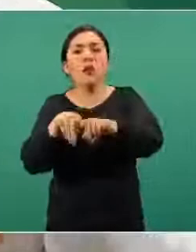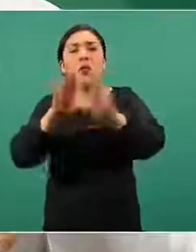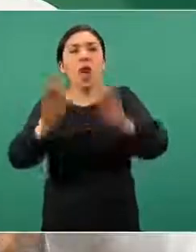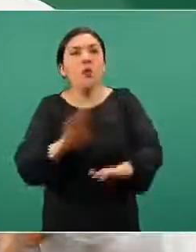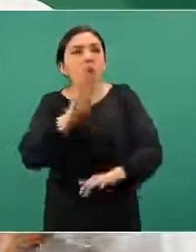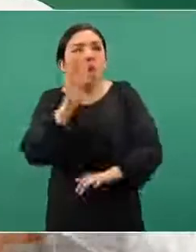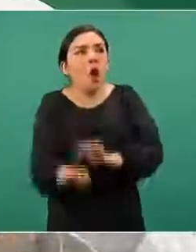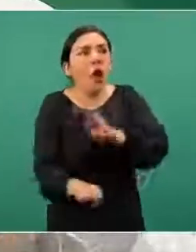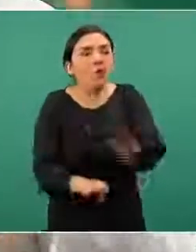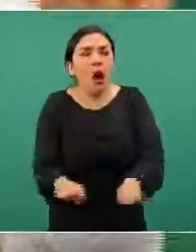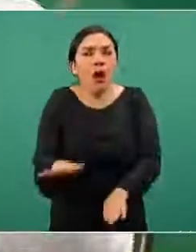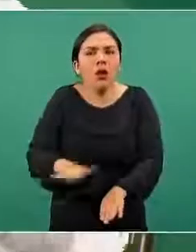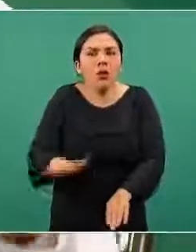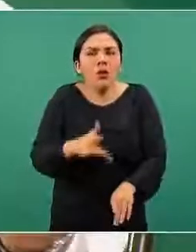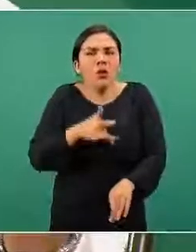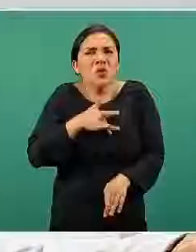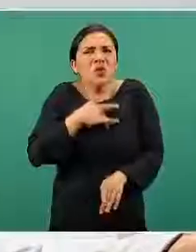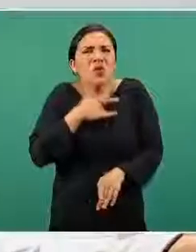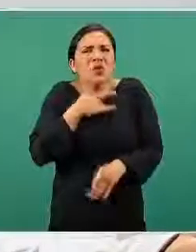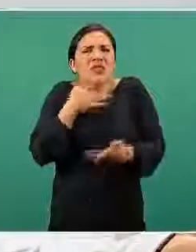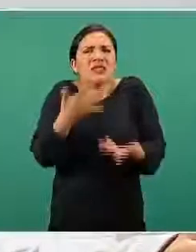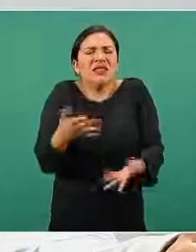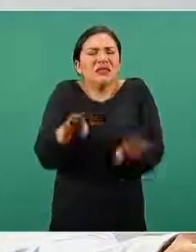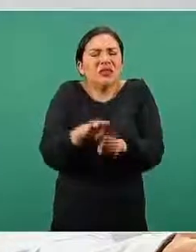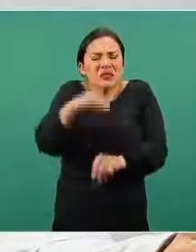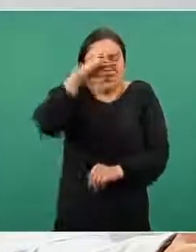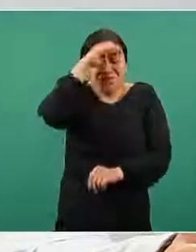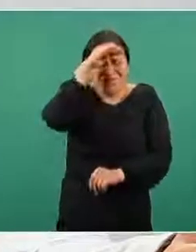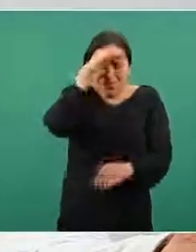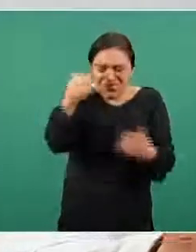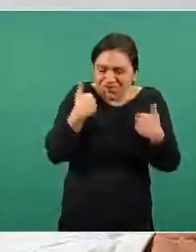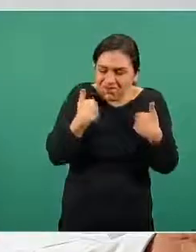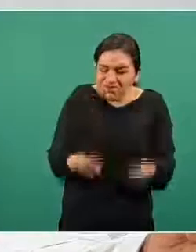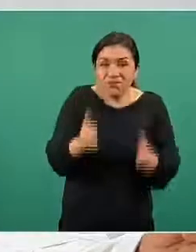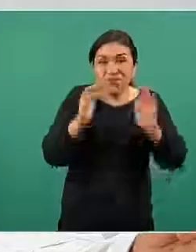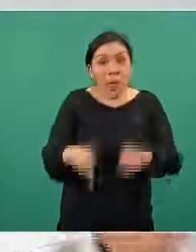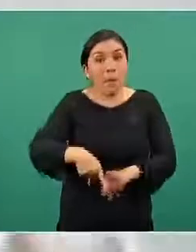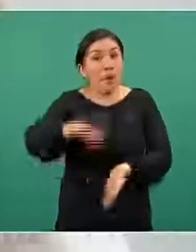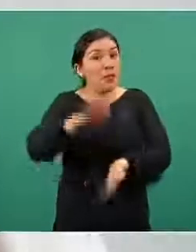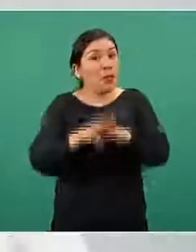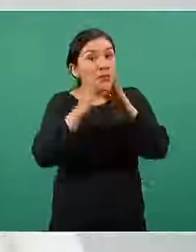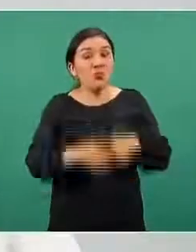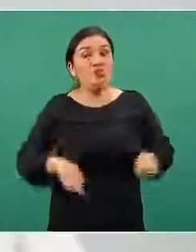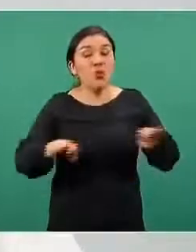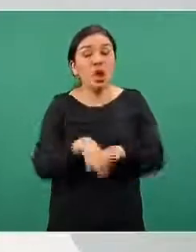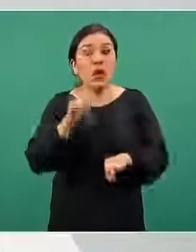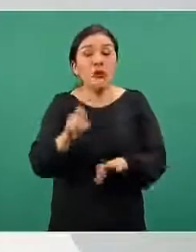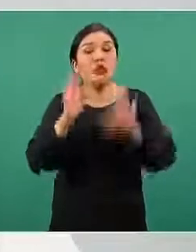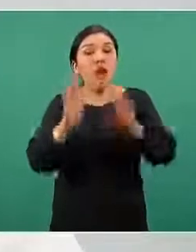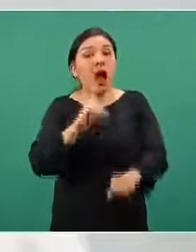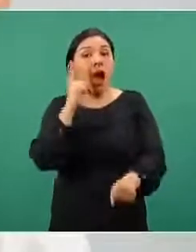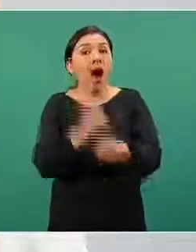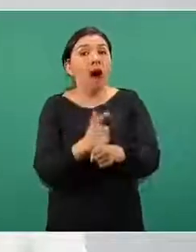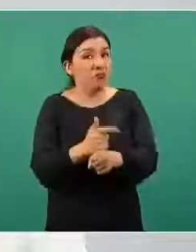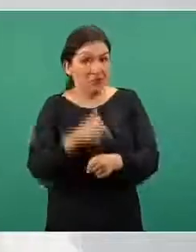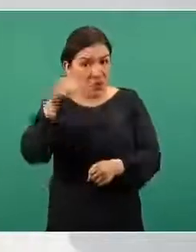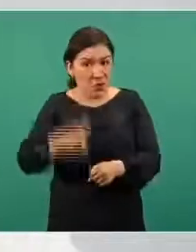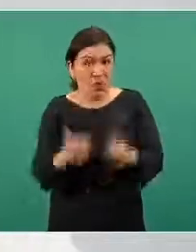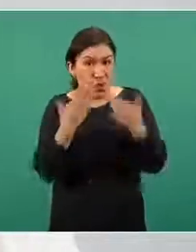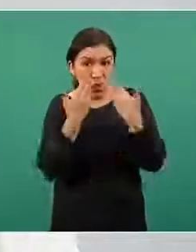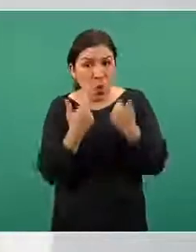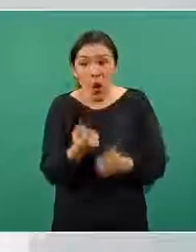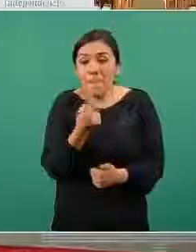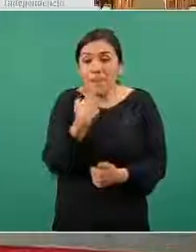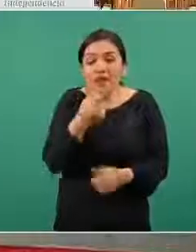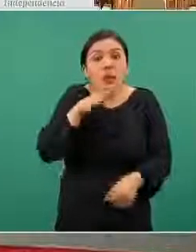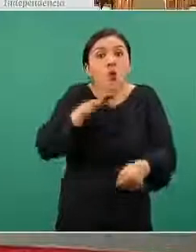hizo reflexionar para entender las medidas. Pero lo más importante es que se dieron cuenta que no contábamos con ningún